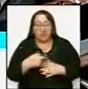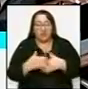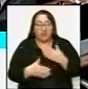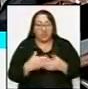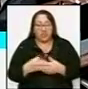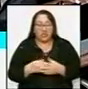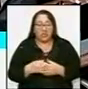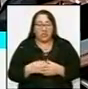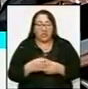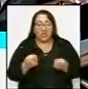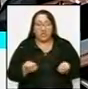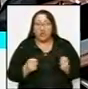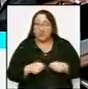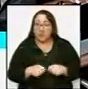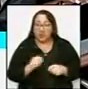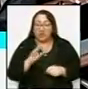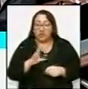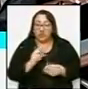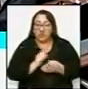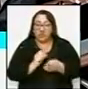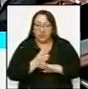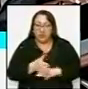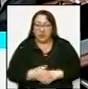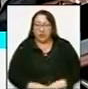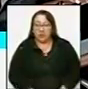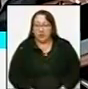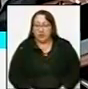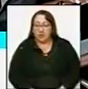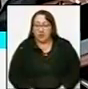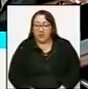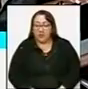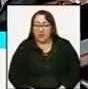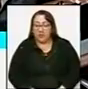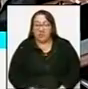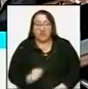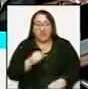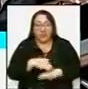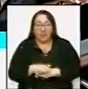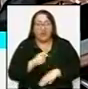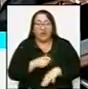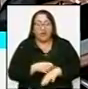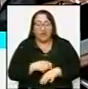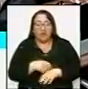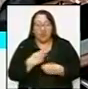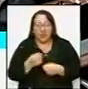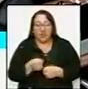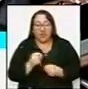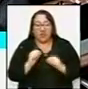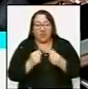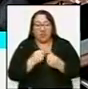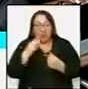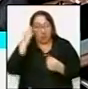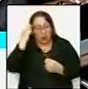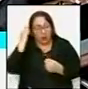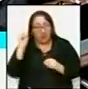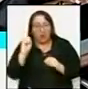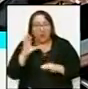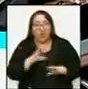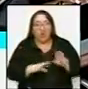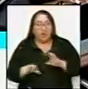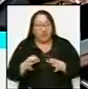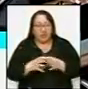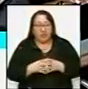procedimiento de suspensión de su inscripción. Si dentro de la vigencia del plazo otorgado, el partido político o